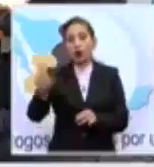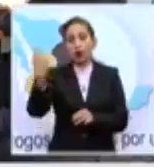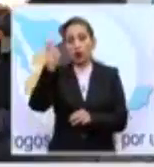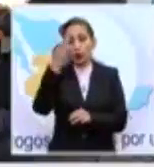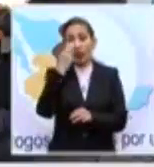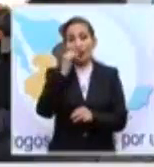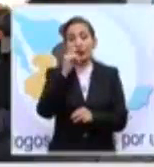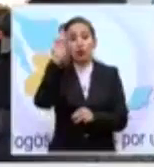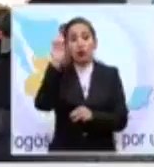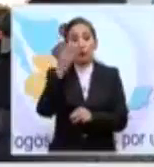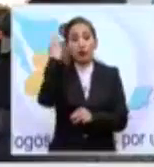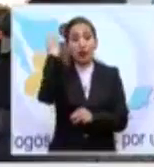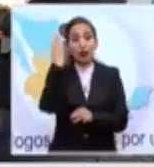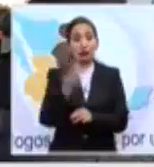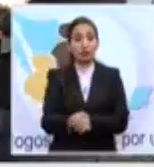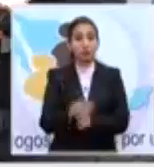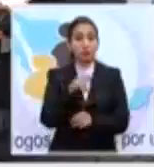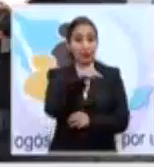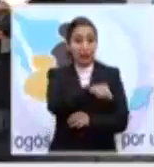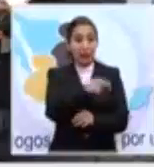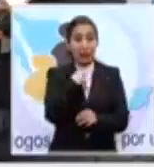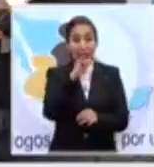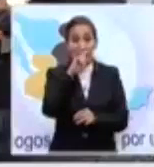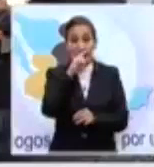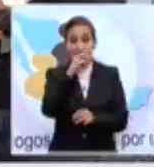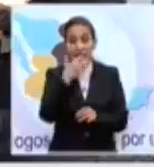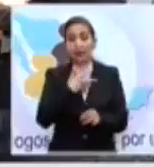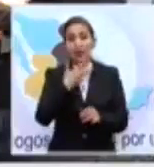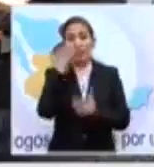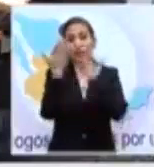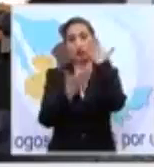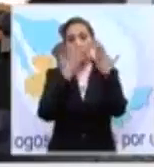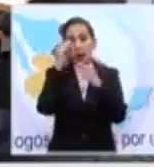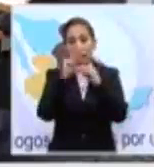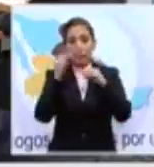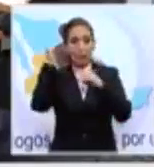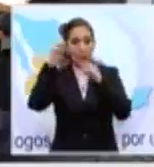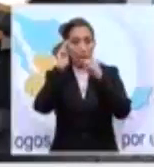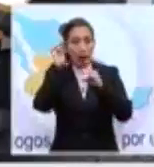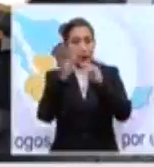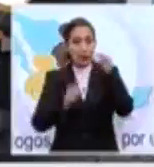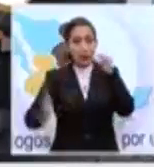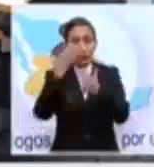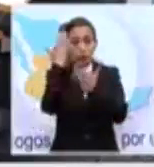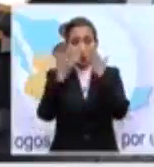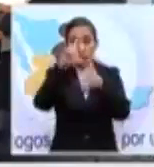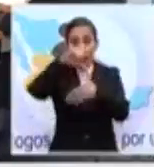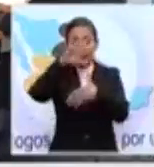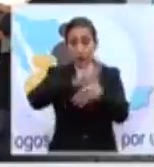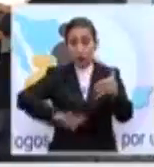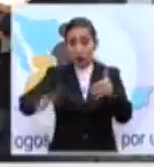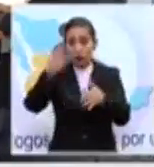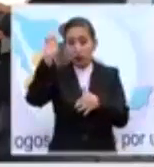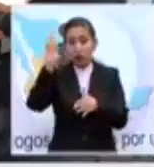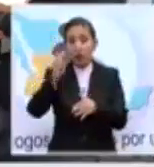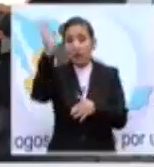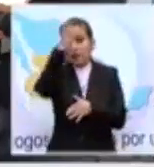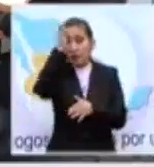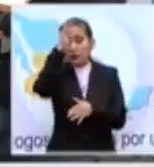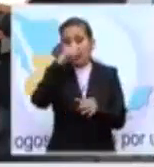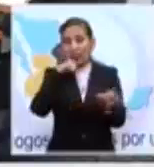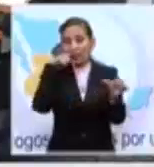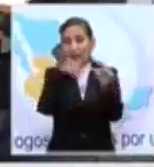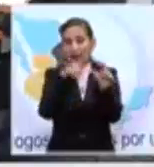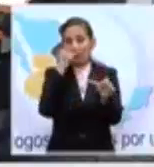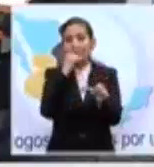de Ingeniería de la Universidad Nacional Autónoma de México, cuenta con estudios de maestría en estudios latinoamericanos por la Facultad de Filosofía y